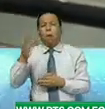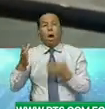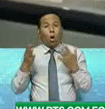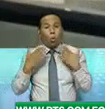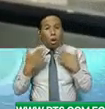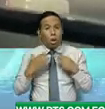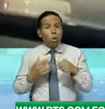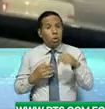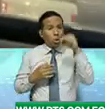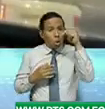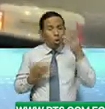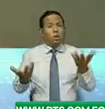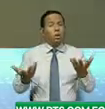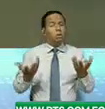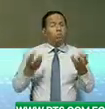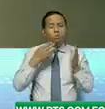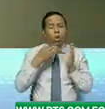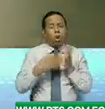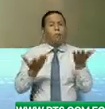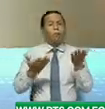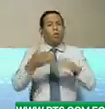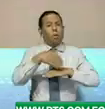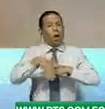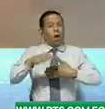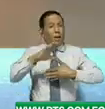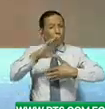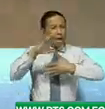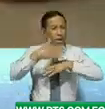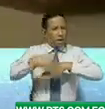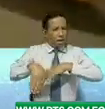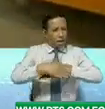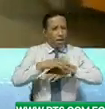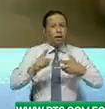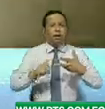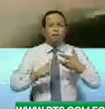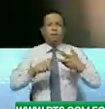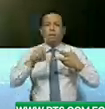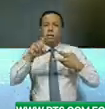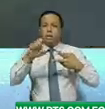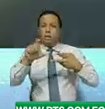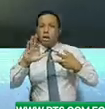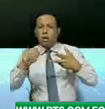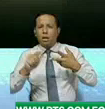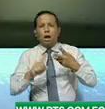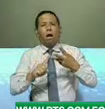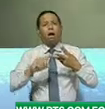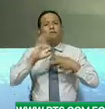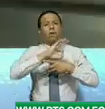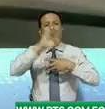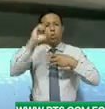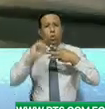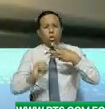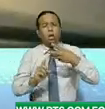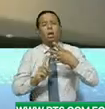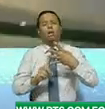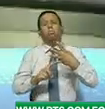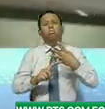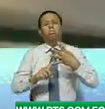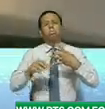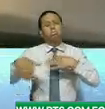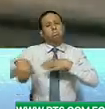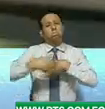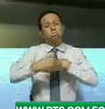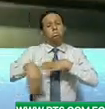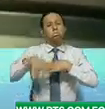norte de Guayaquil, por ejemplo, en la Avenida de las Américas, en la Avenida Delta, en la Avenida Francisco de Orellana, también Plaza Dañín,